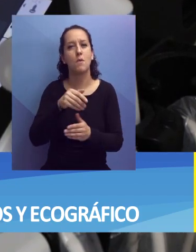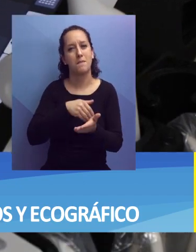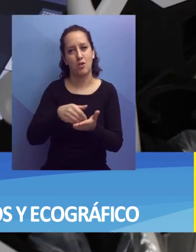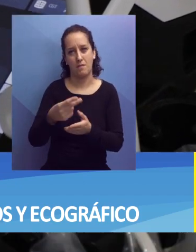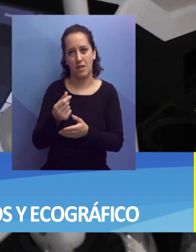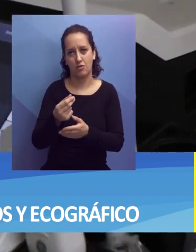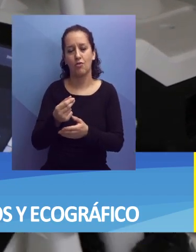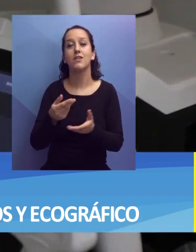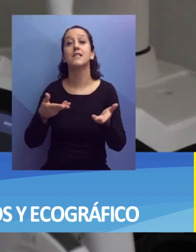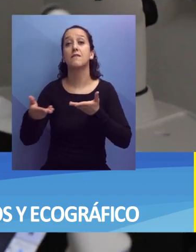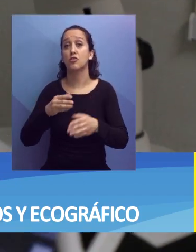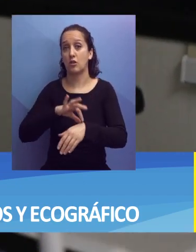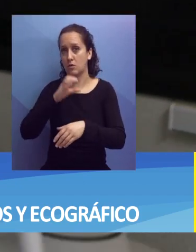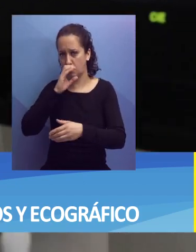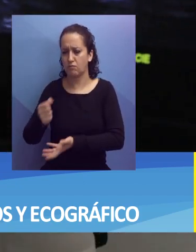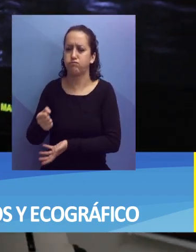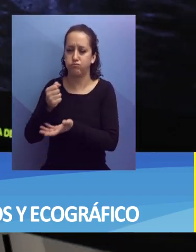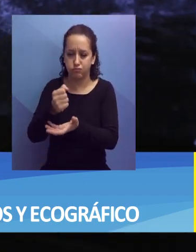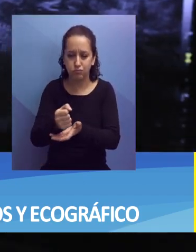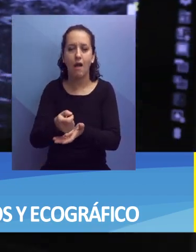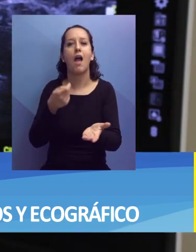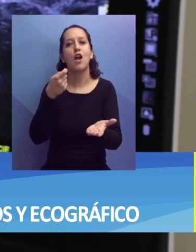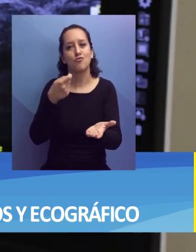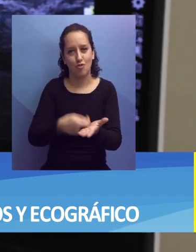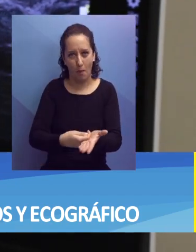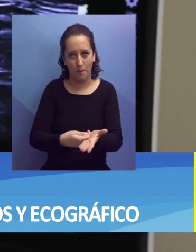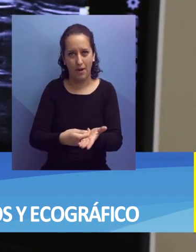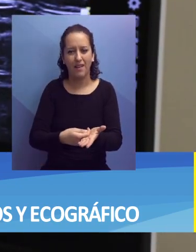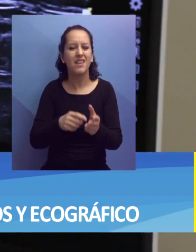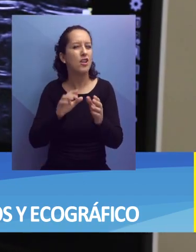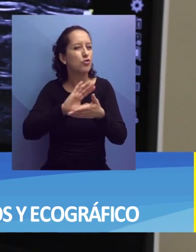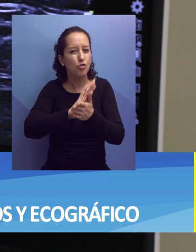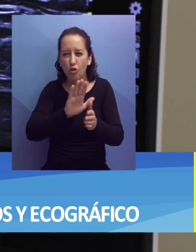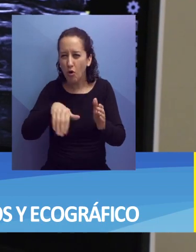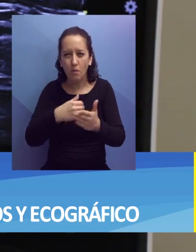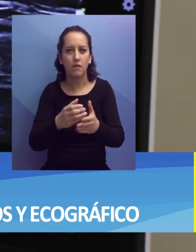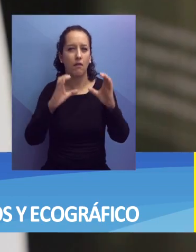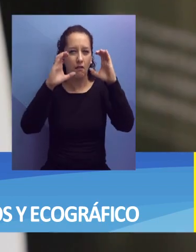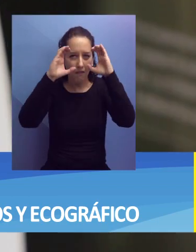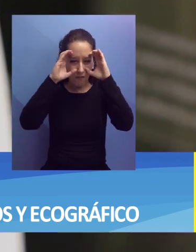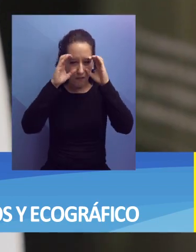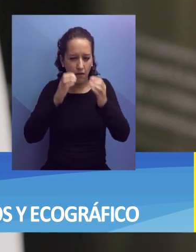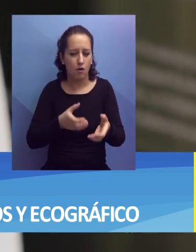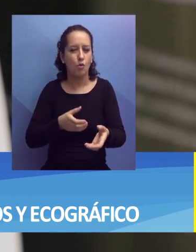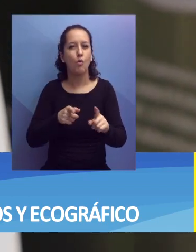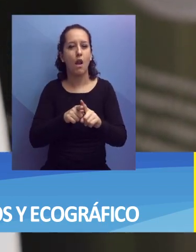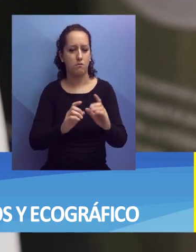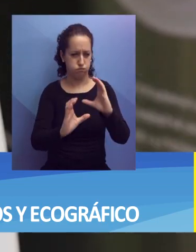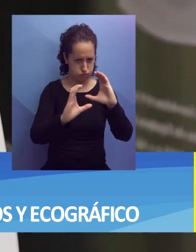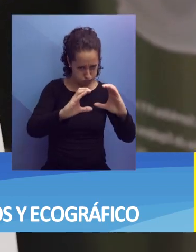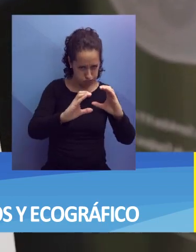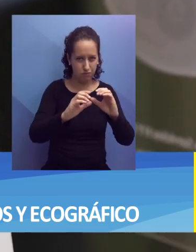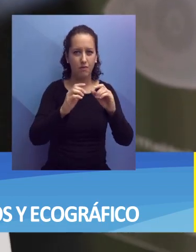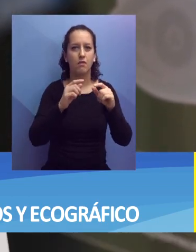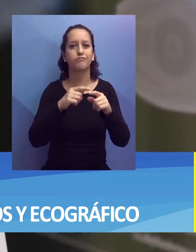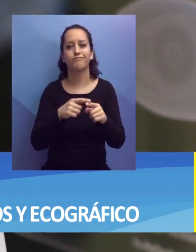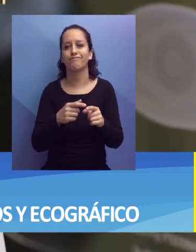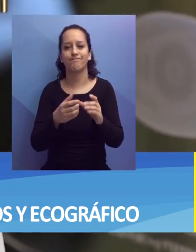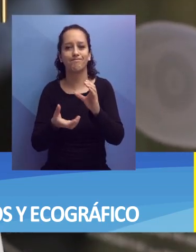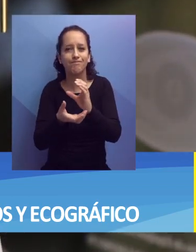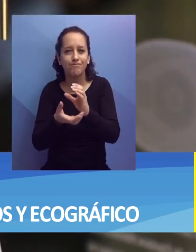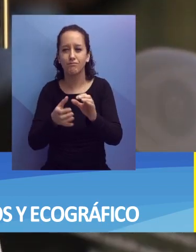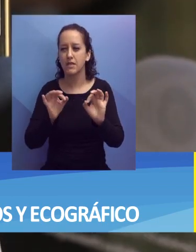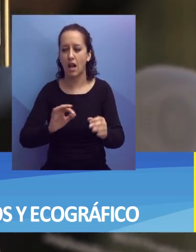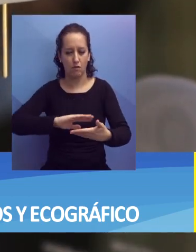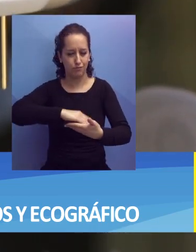pesos aportados por el Servicio de Salud Concepción, se pudo adquirir lanzómetro, una lámpara de hendidura, austrofactómetro